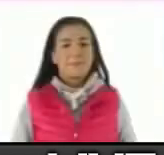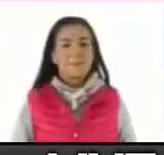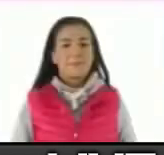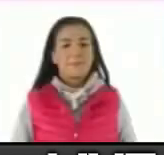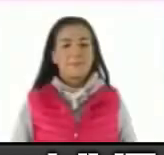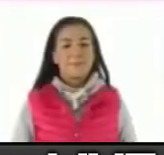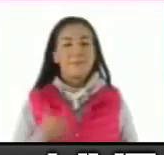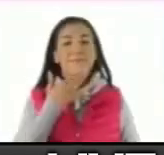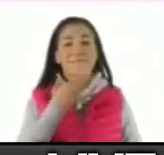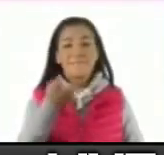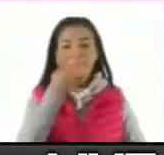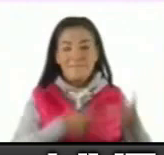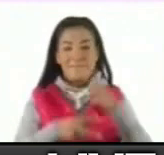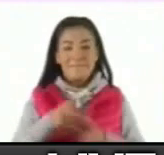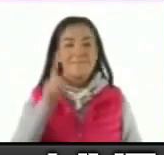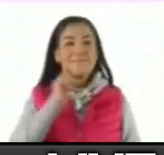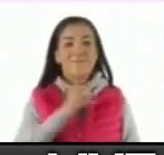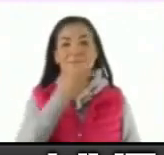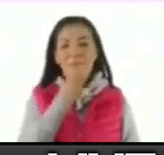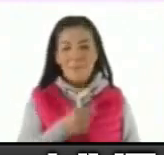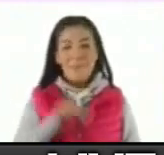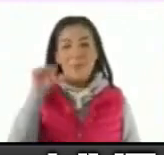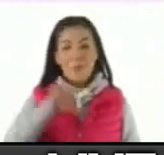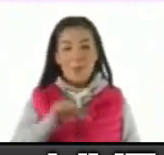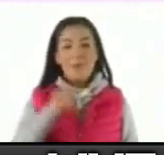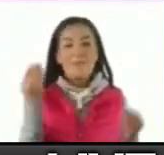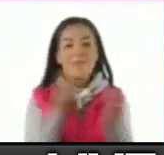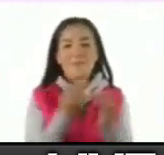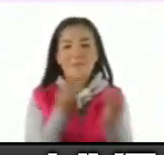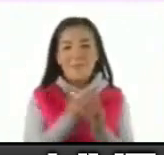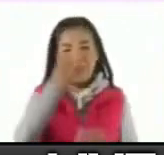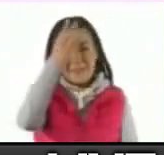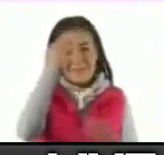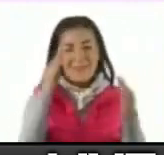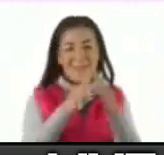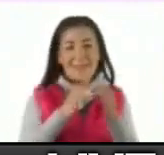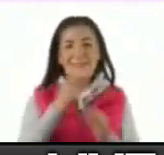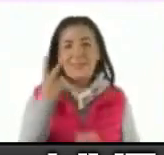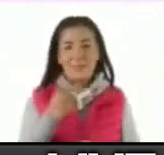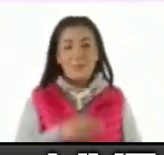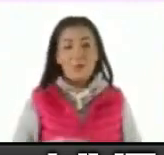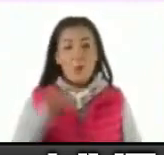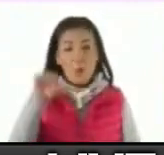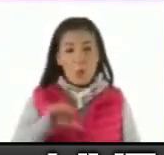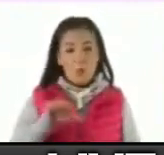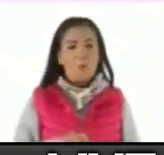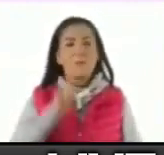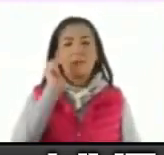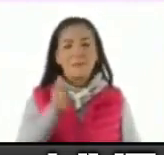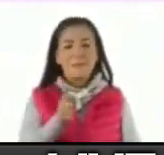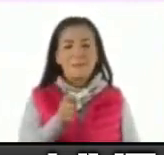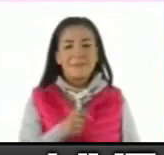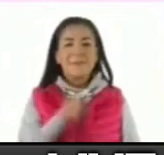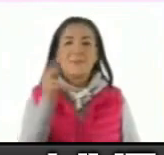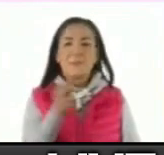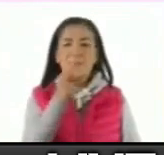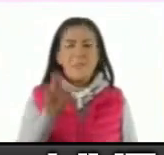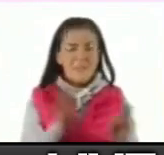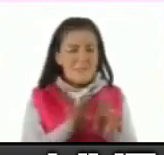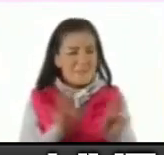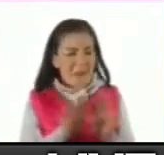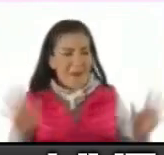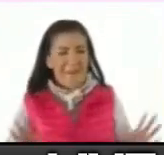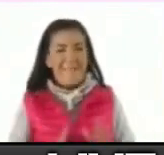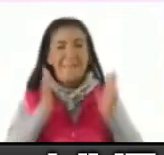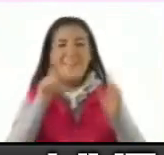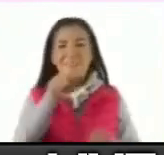Bienvenidas y bienvenidos alumnos a esta nueva sesión de Aprende en Casa 2. En esta ocasión, ustedes podrán sorprender a sus